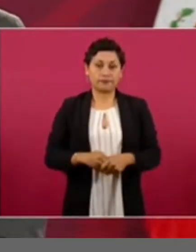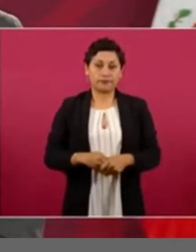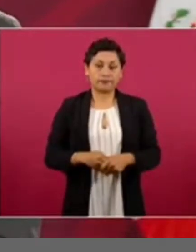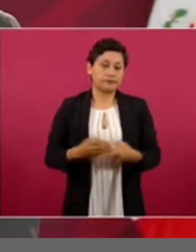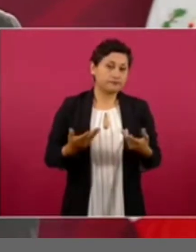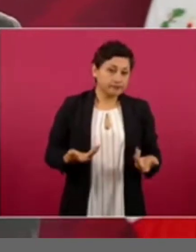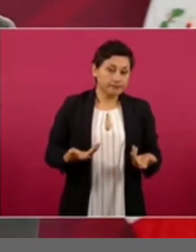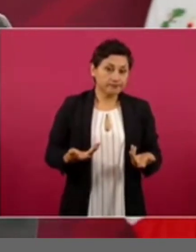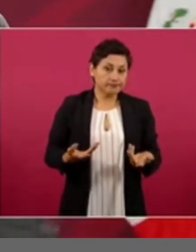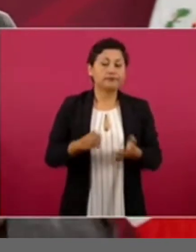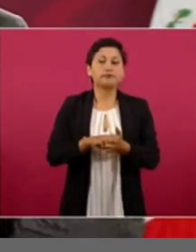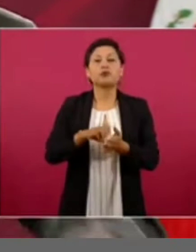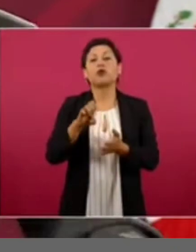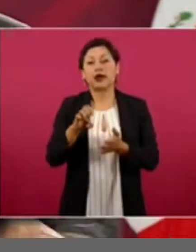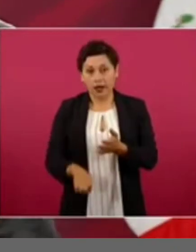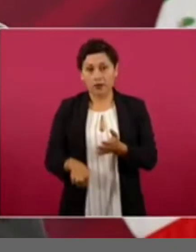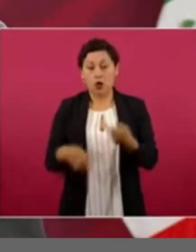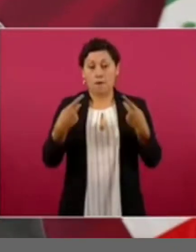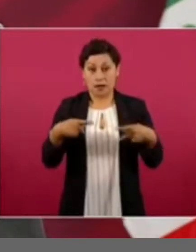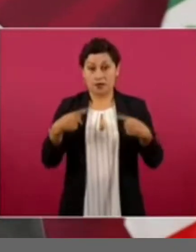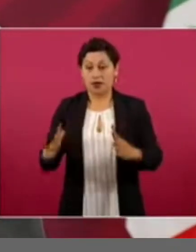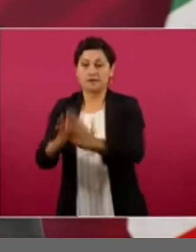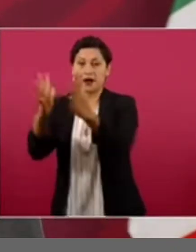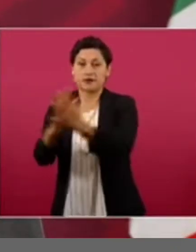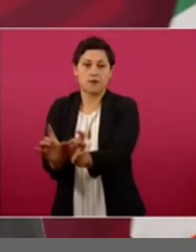de cómo los que no habían participado,